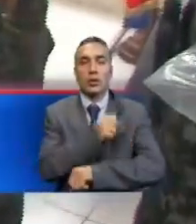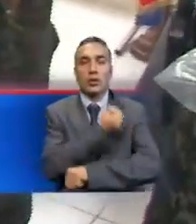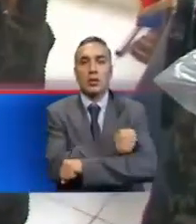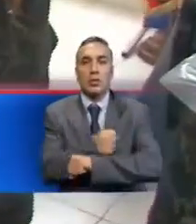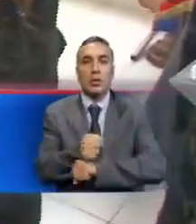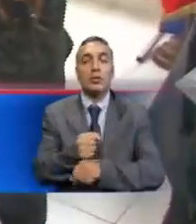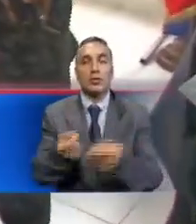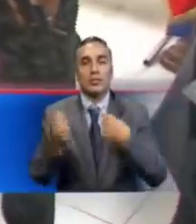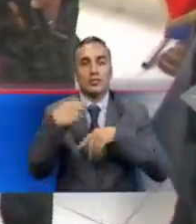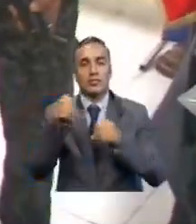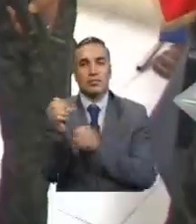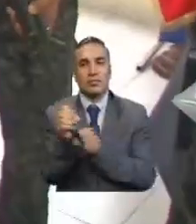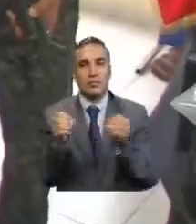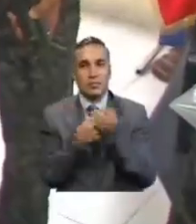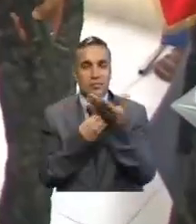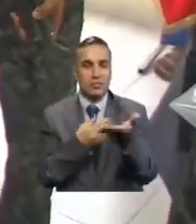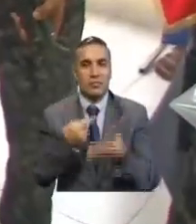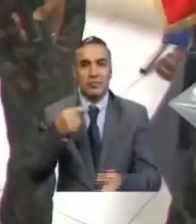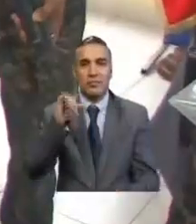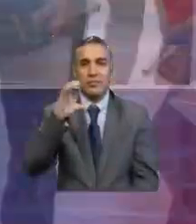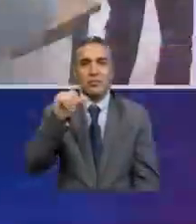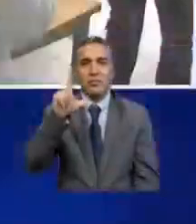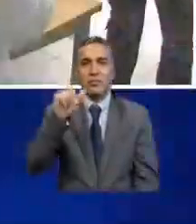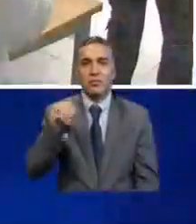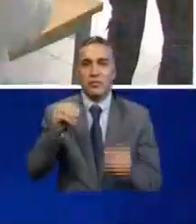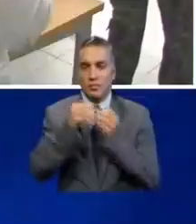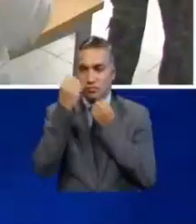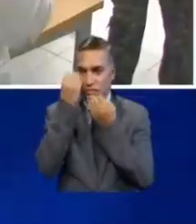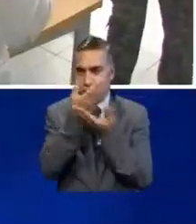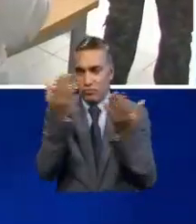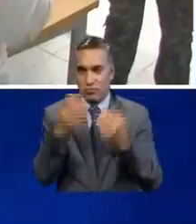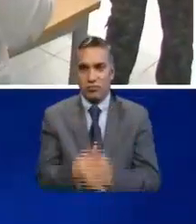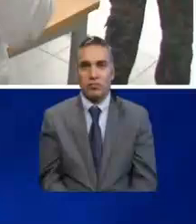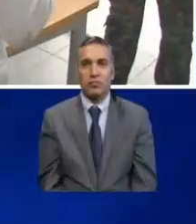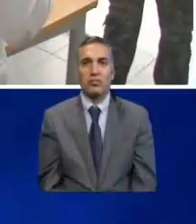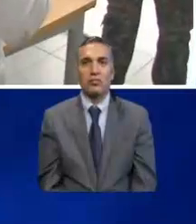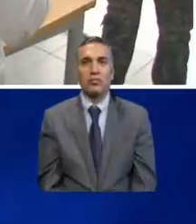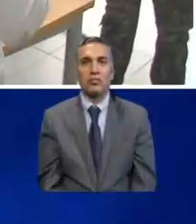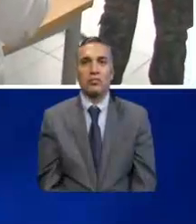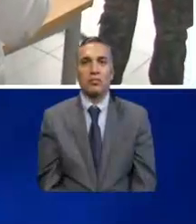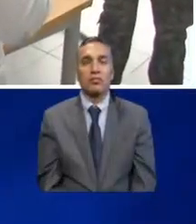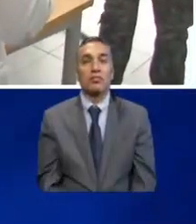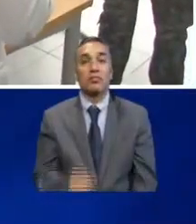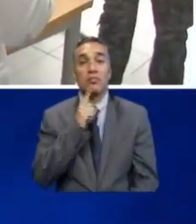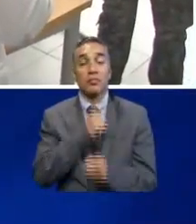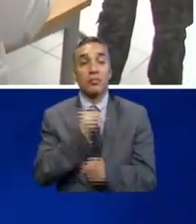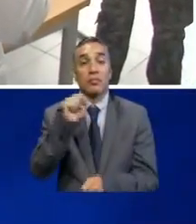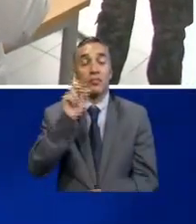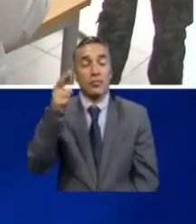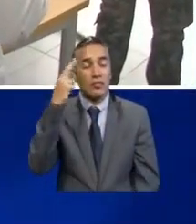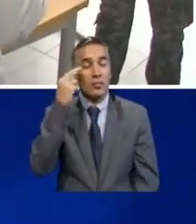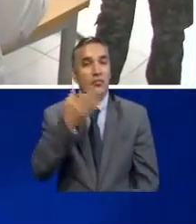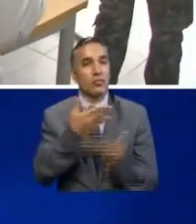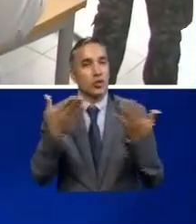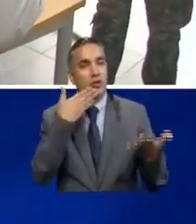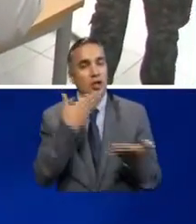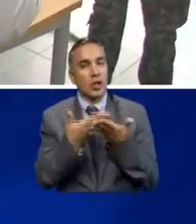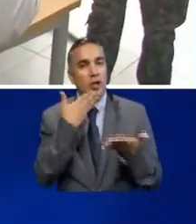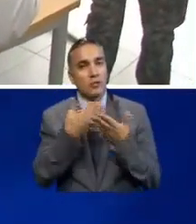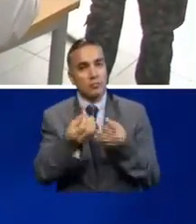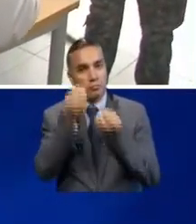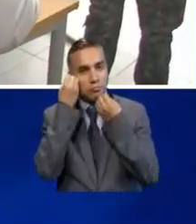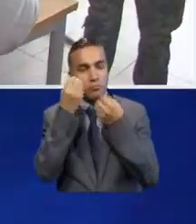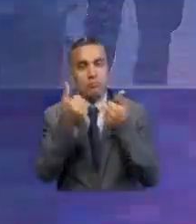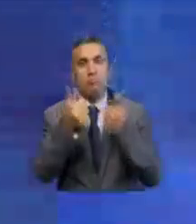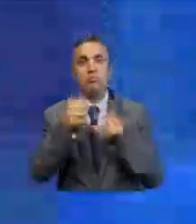esta información regresamos a estudios contigo, Gisela, tienes más información. Así es, Vanessa. Muchísimas gracias por este informe en